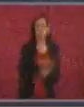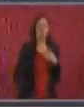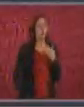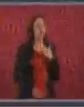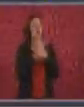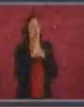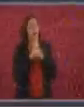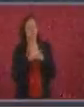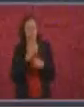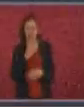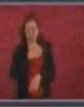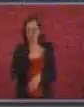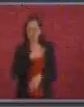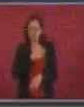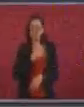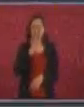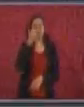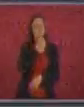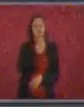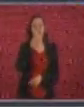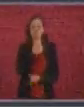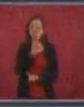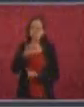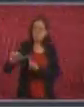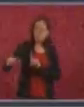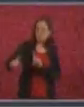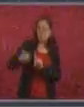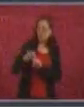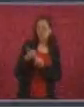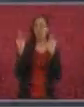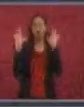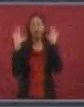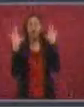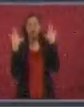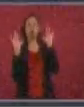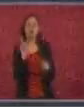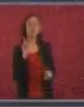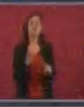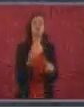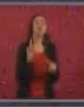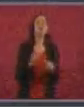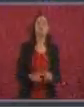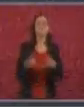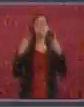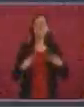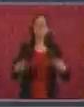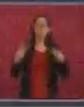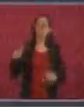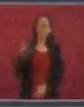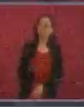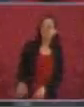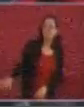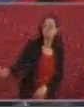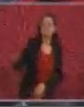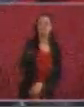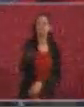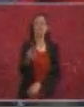nada jurídicamente hablando, y entonces pues eso marca la diferencia de la elección. Por eso digo que no